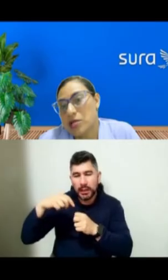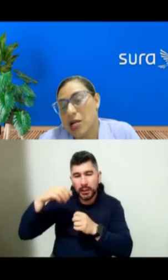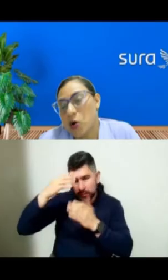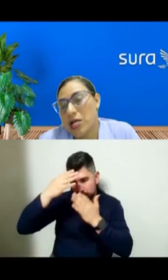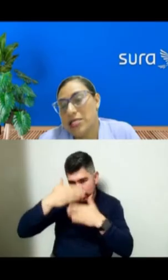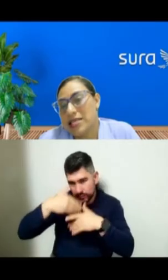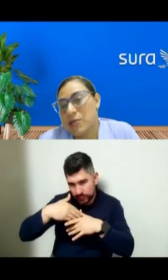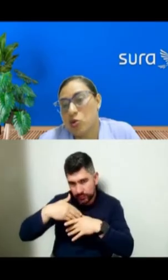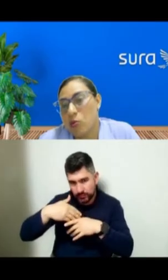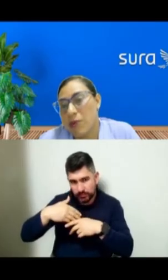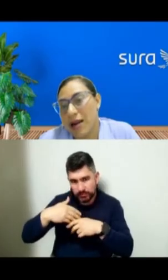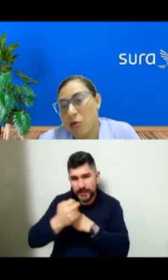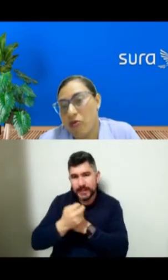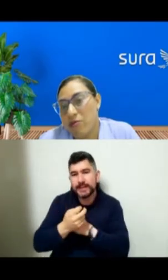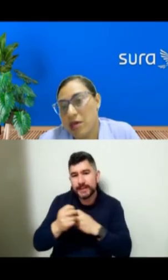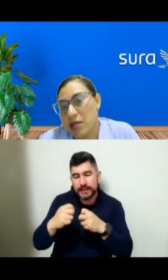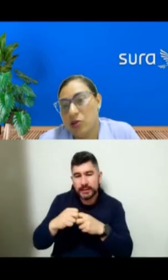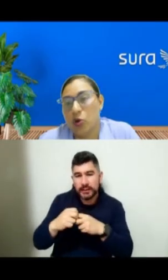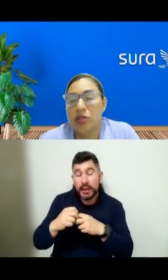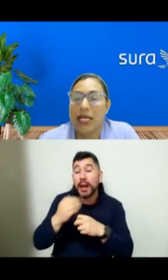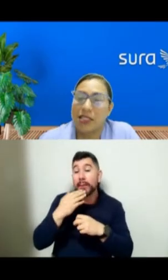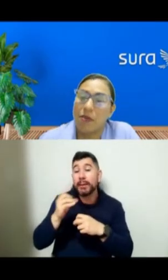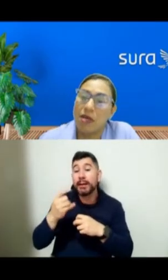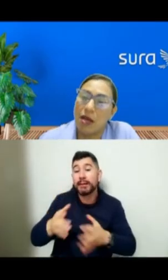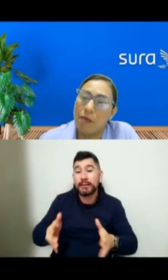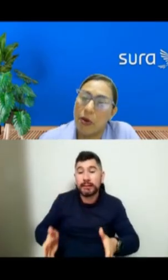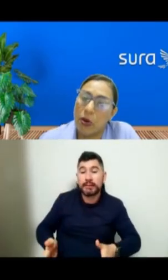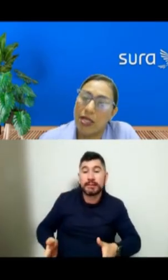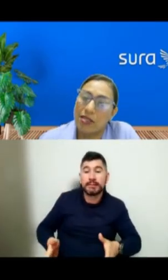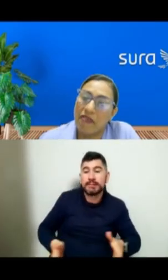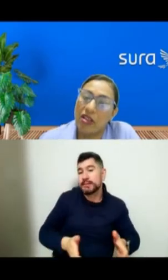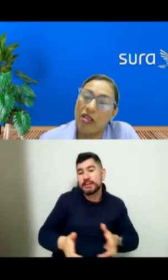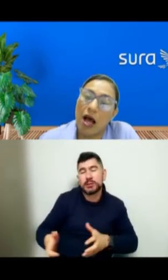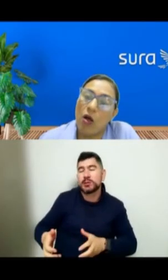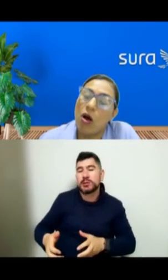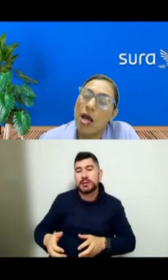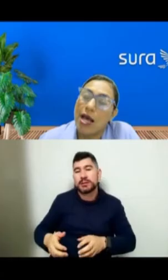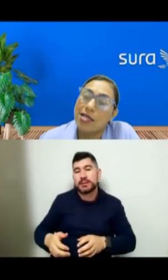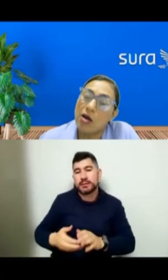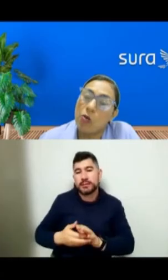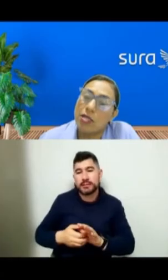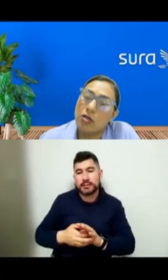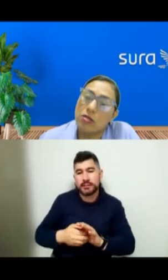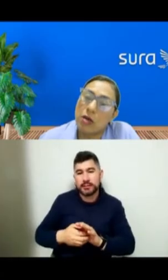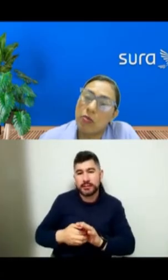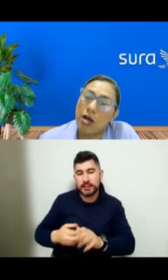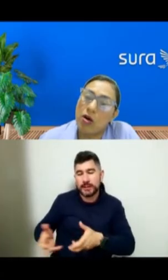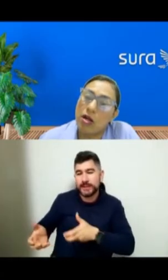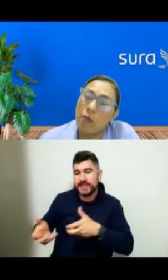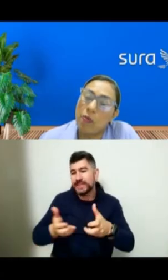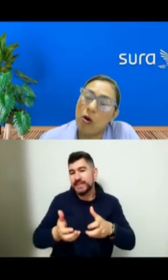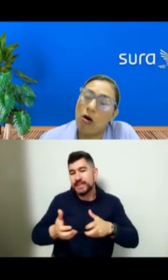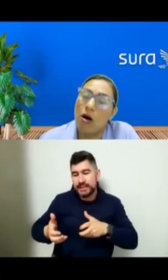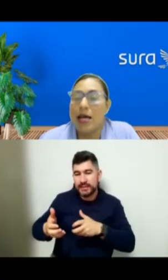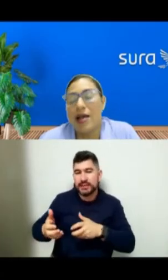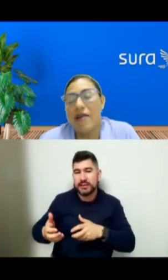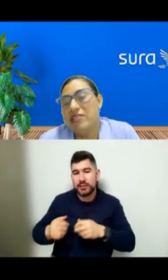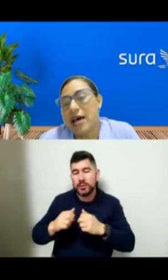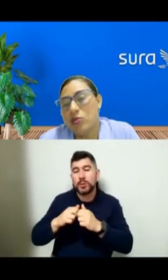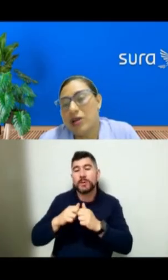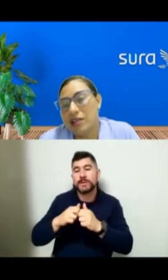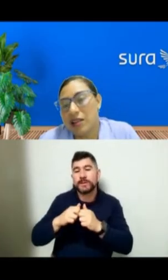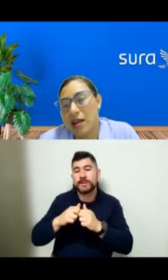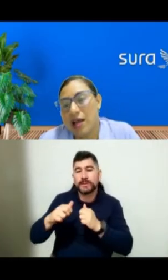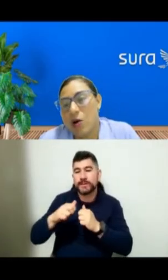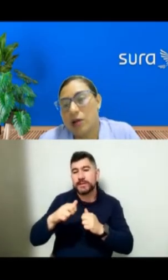viendo que ese hueso salió y si hacemos un mal movimiento de este miembro que está afectado, ese hueso se puede correr un poco